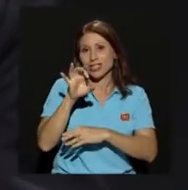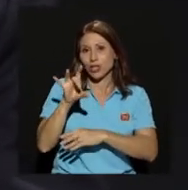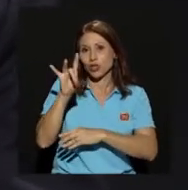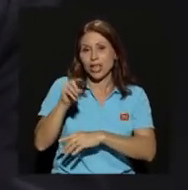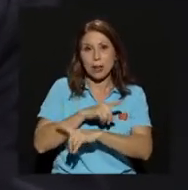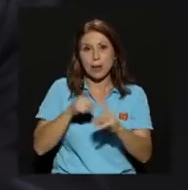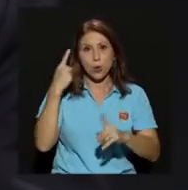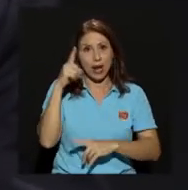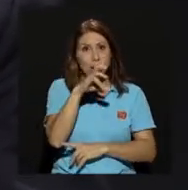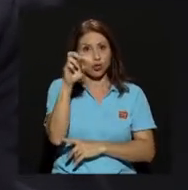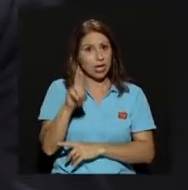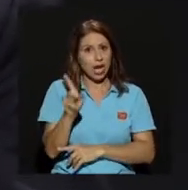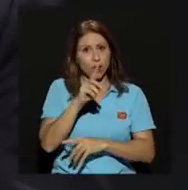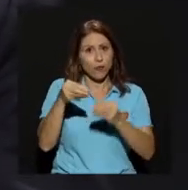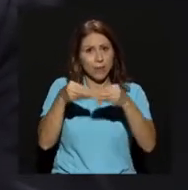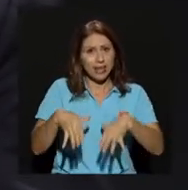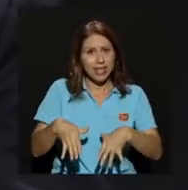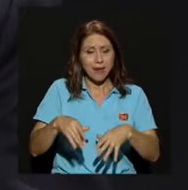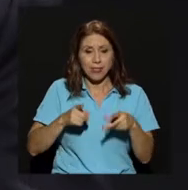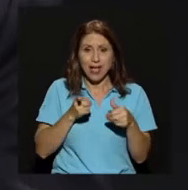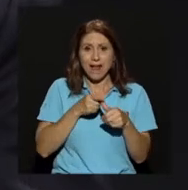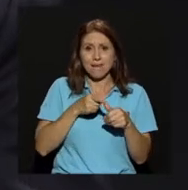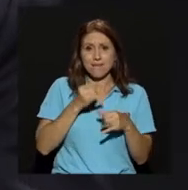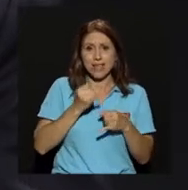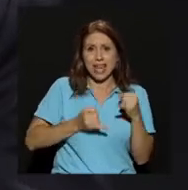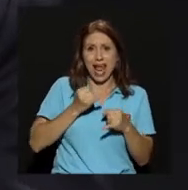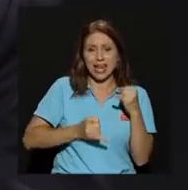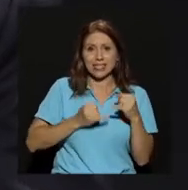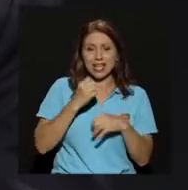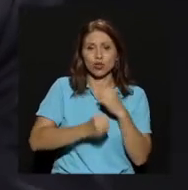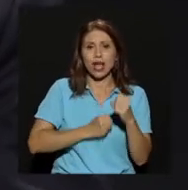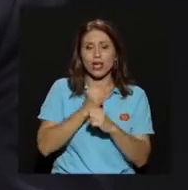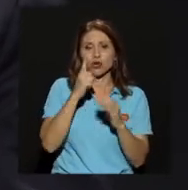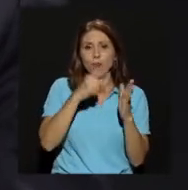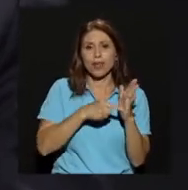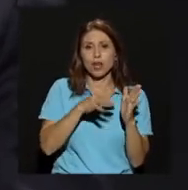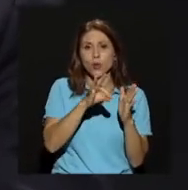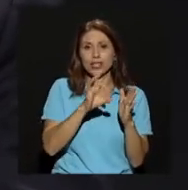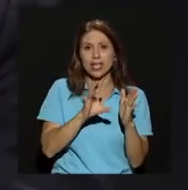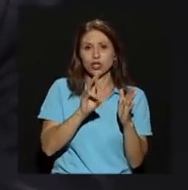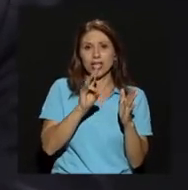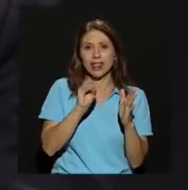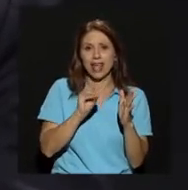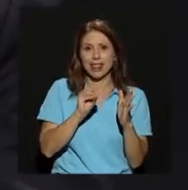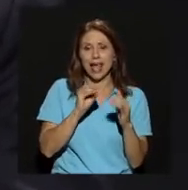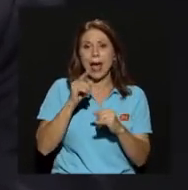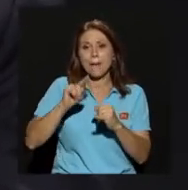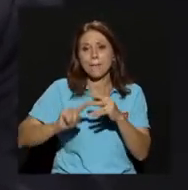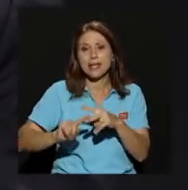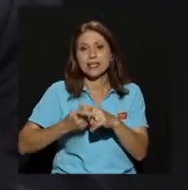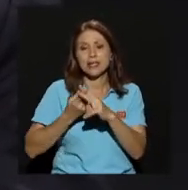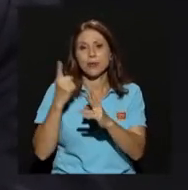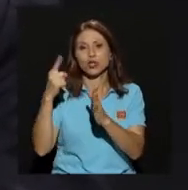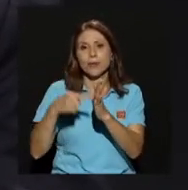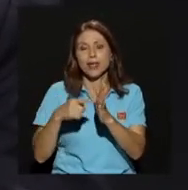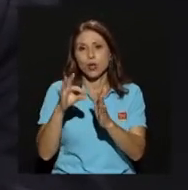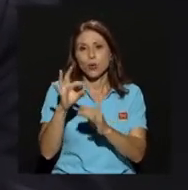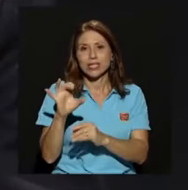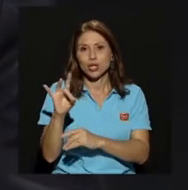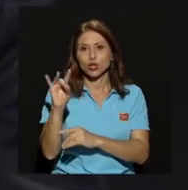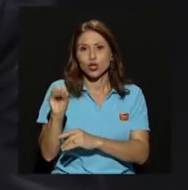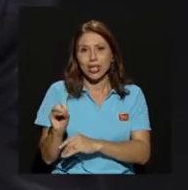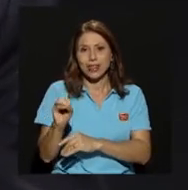a finales de los 70 a principios de los 80 costa rica estaba viviendo una crisis muy